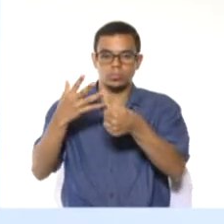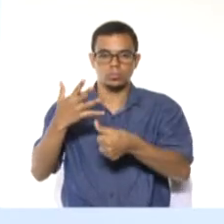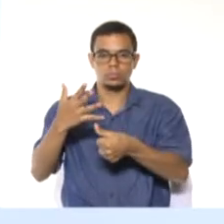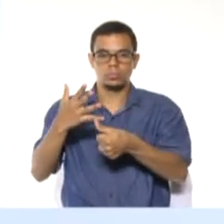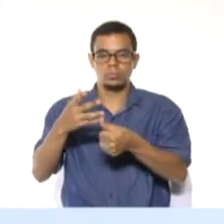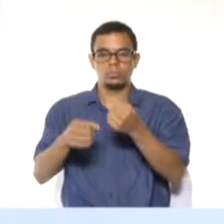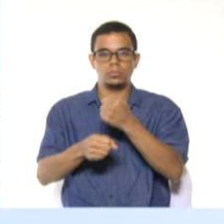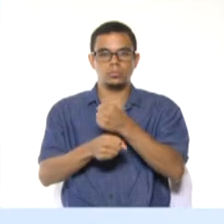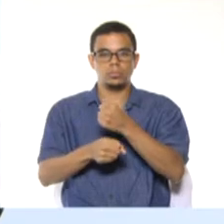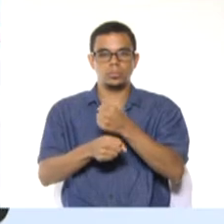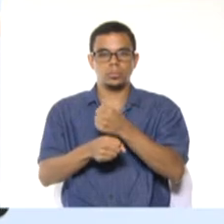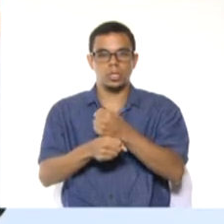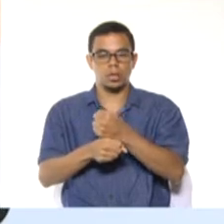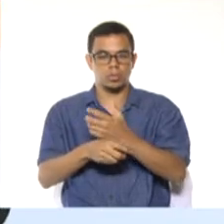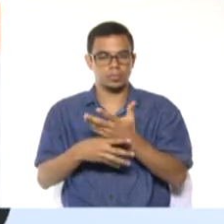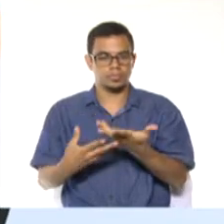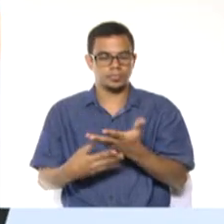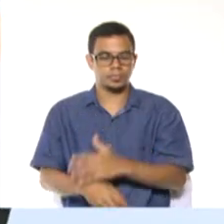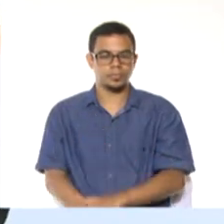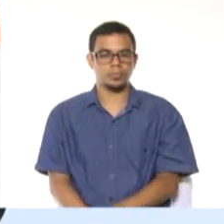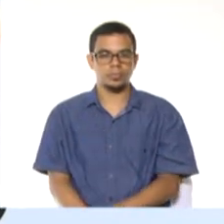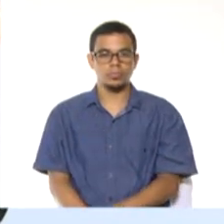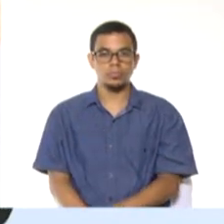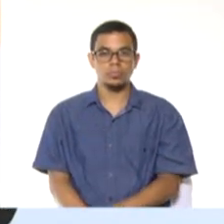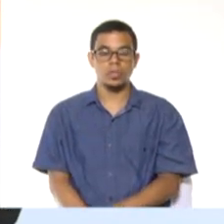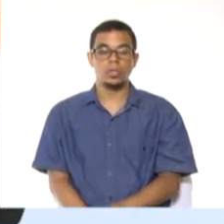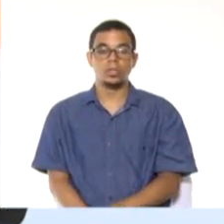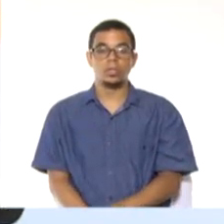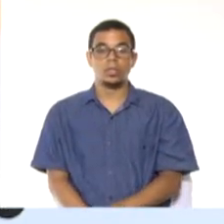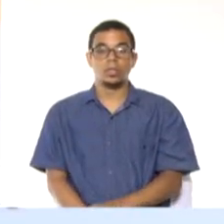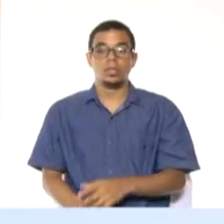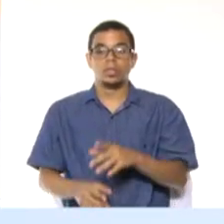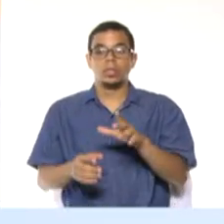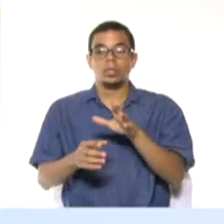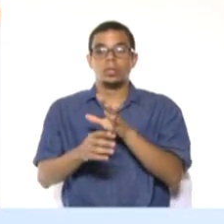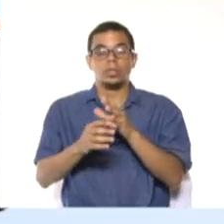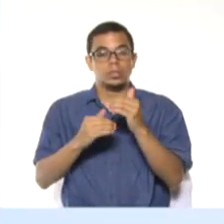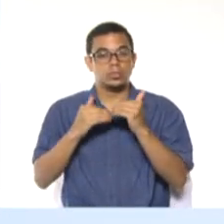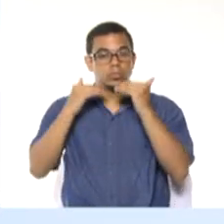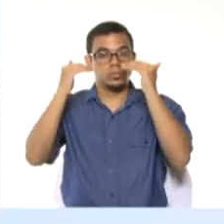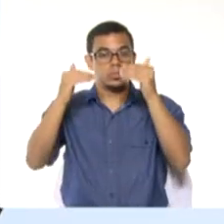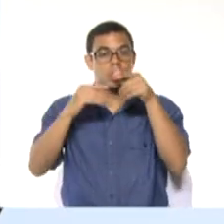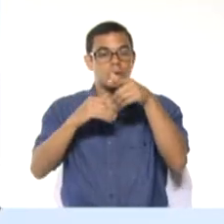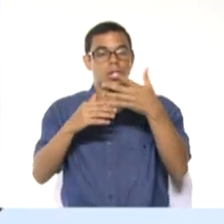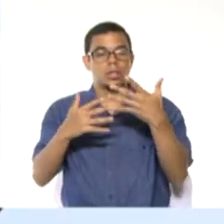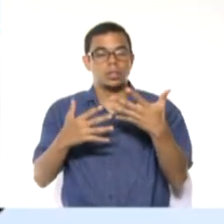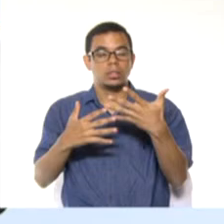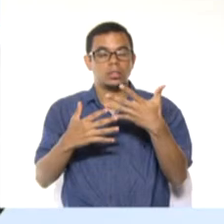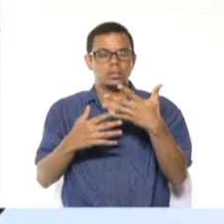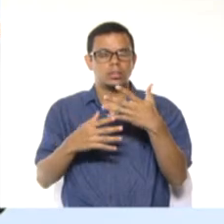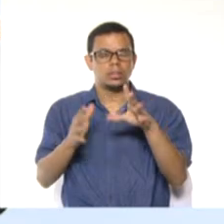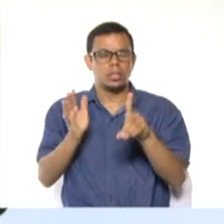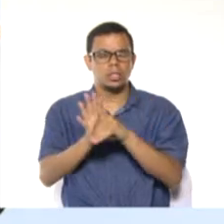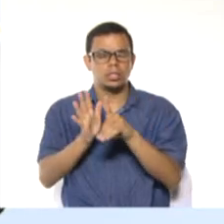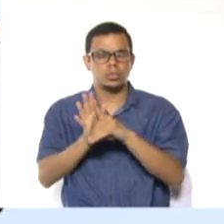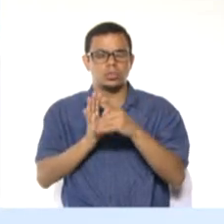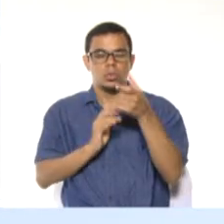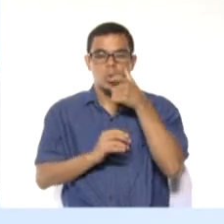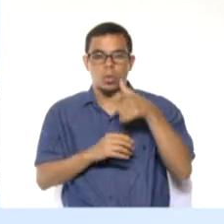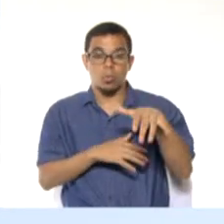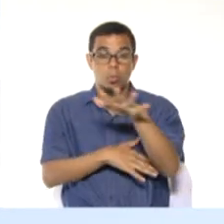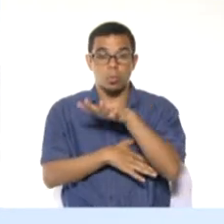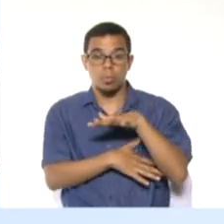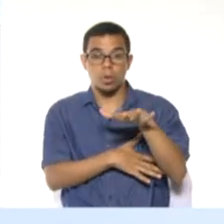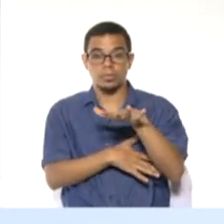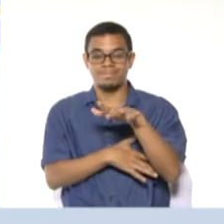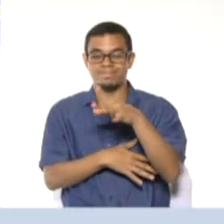especialidades ocupacionales, entendiendo que la soberanía alimentaria es ese derecho que tiene el pueblo